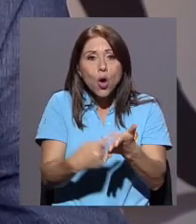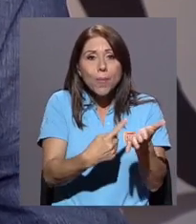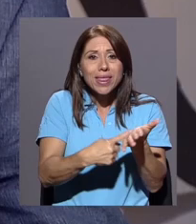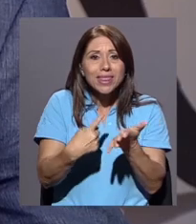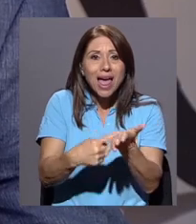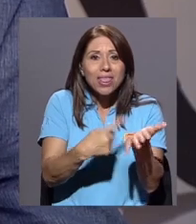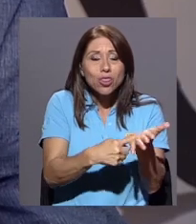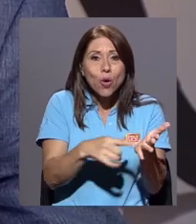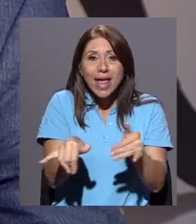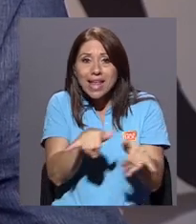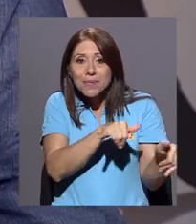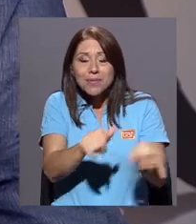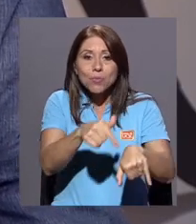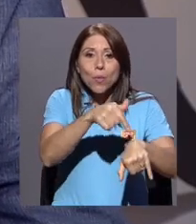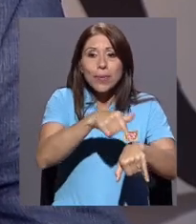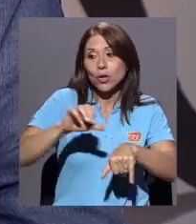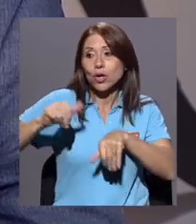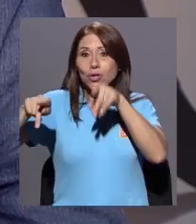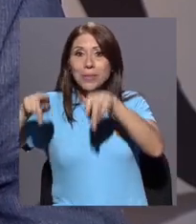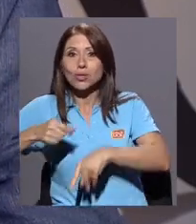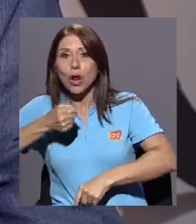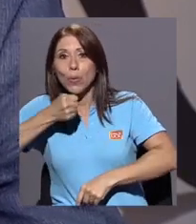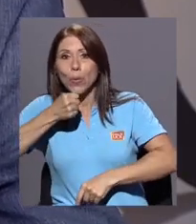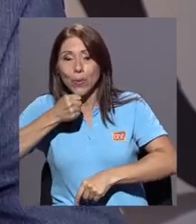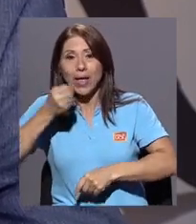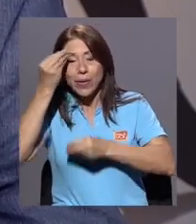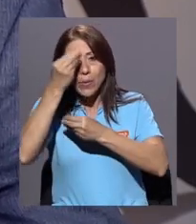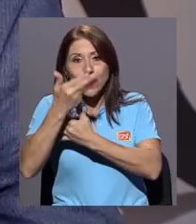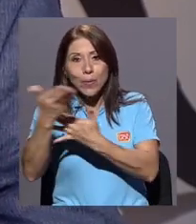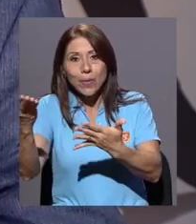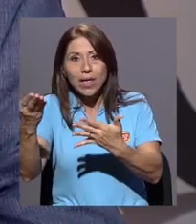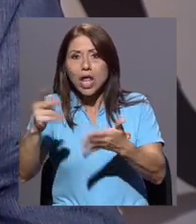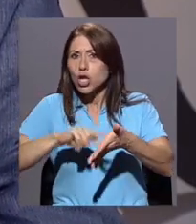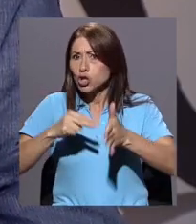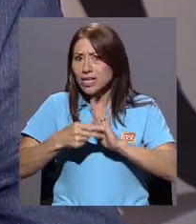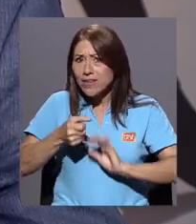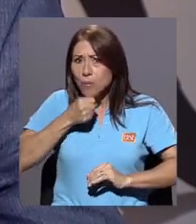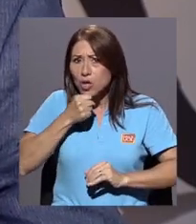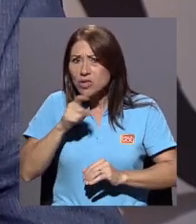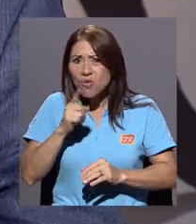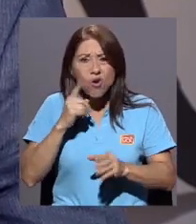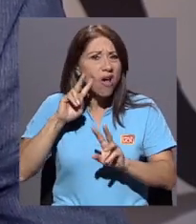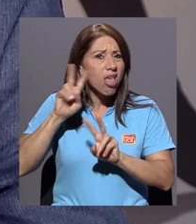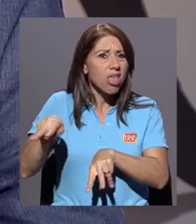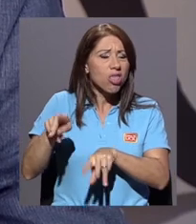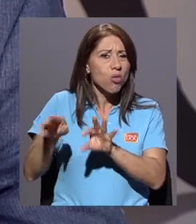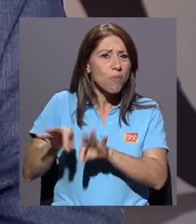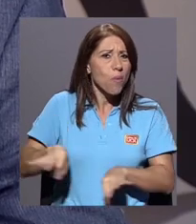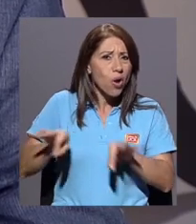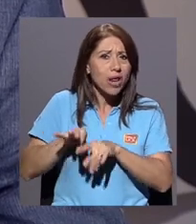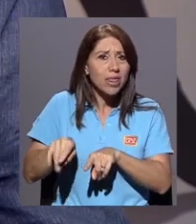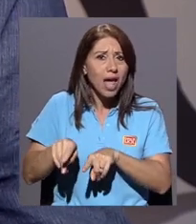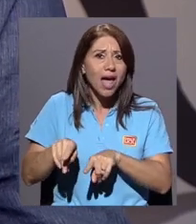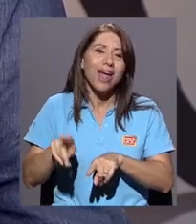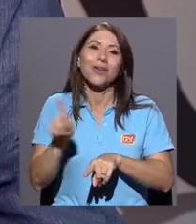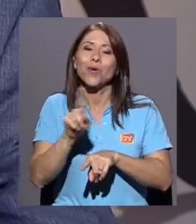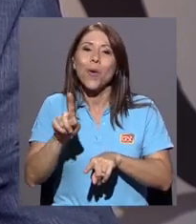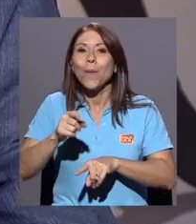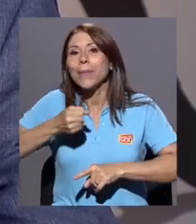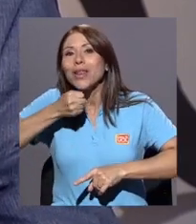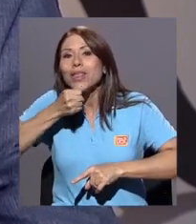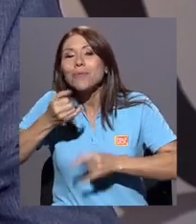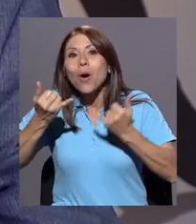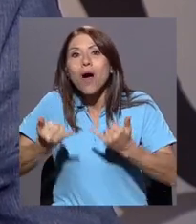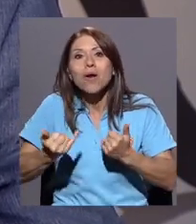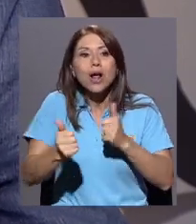está comentando o reporteando, digamos, ¿no? Eso no quiere decir que el periodismo no importe, pero quiere decir que está compitiendo con una cantidad